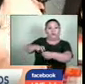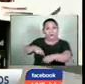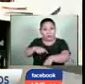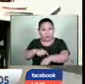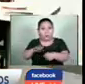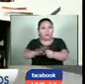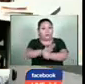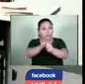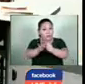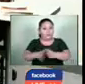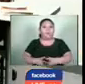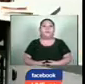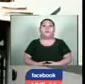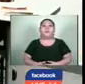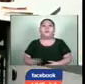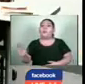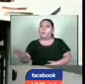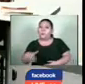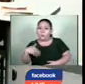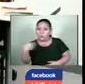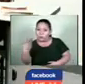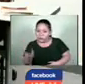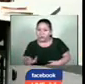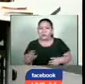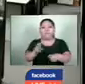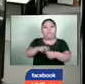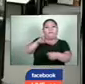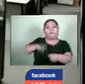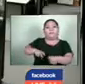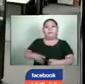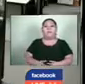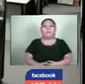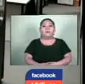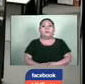de COVID-19. Entérese cuáles son los motivos.